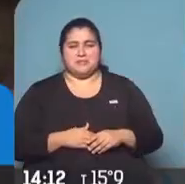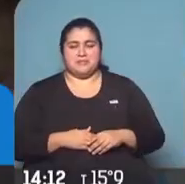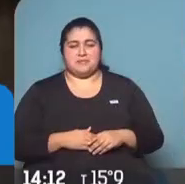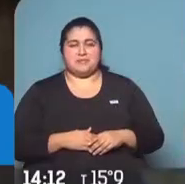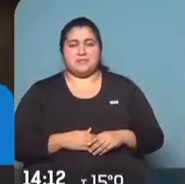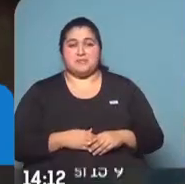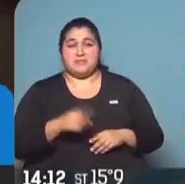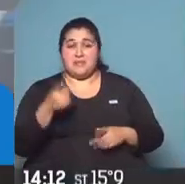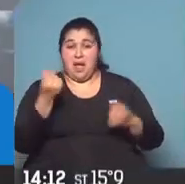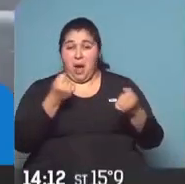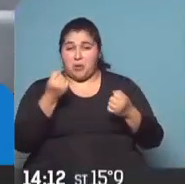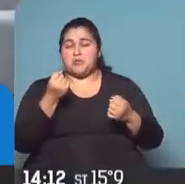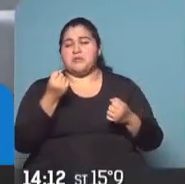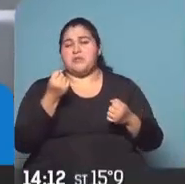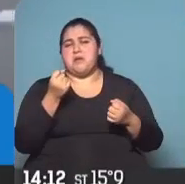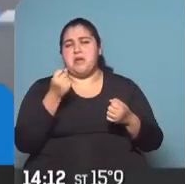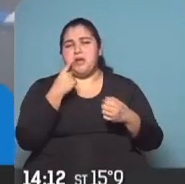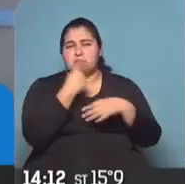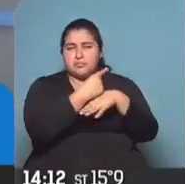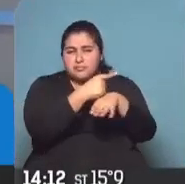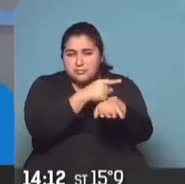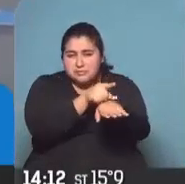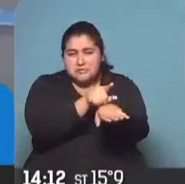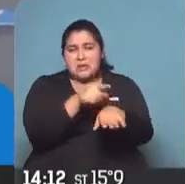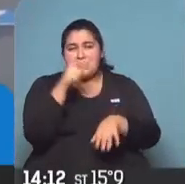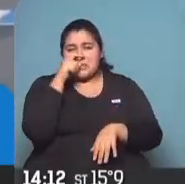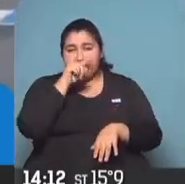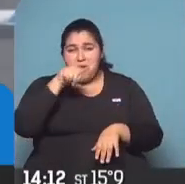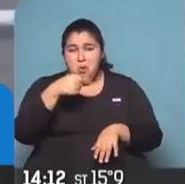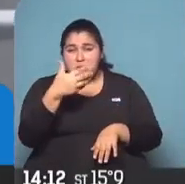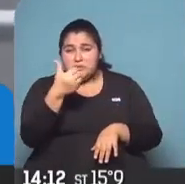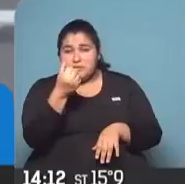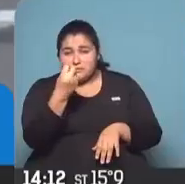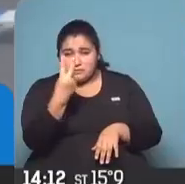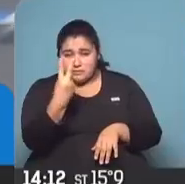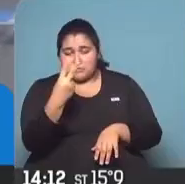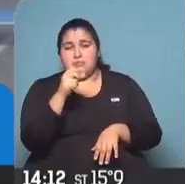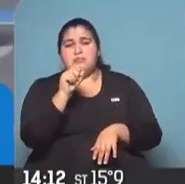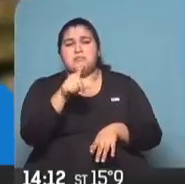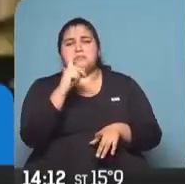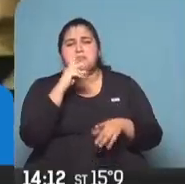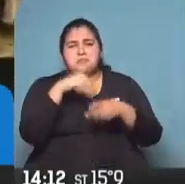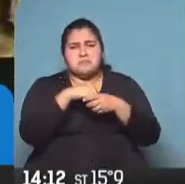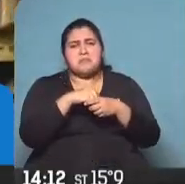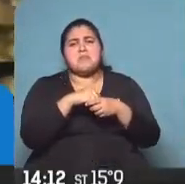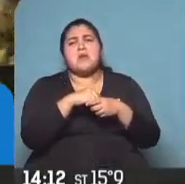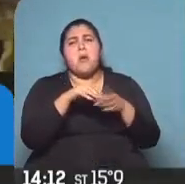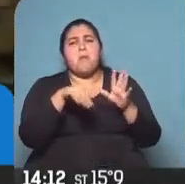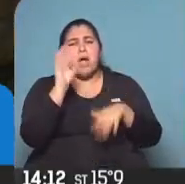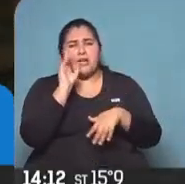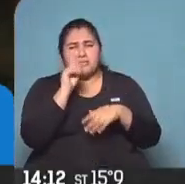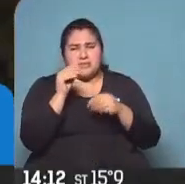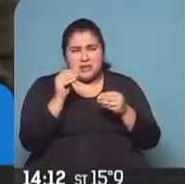vehículo hummer con ametralladora mag 7,62 vehículo hummer lanzagranadas indica